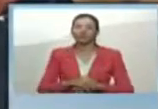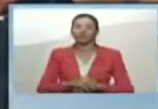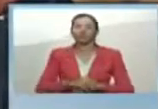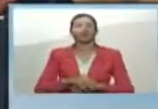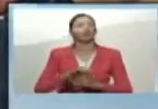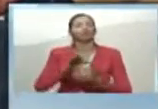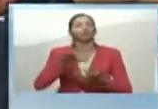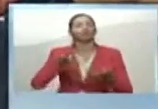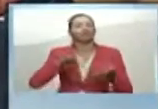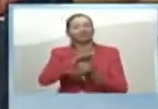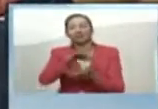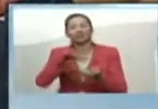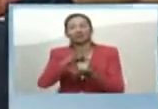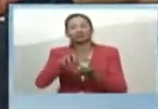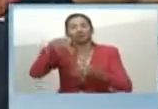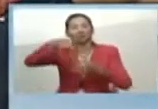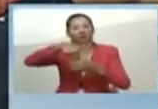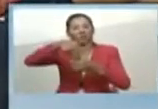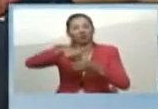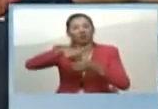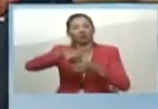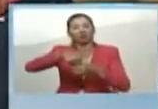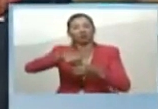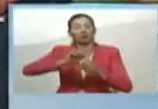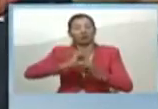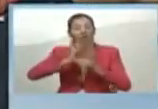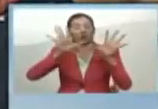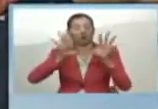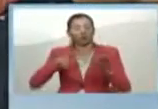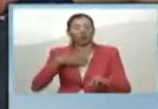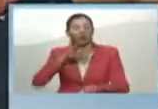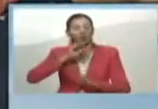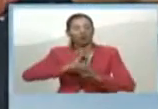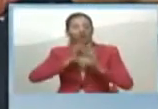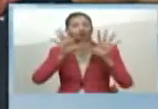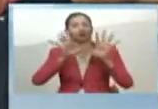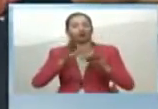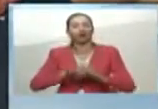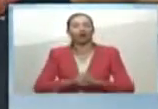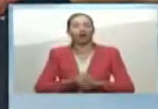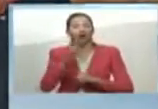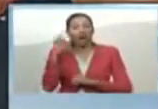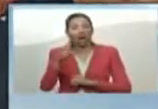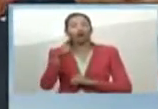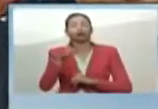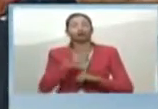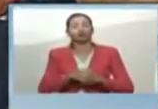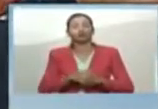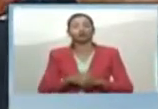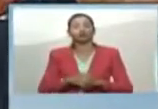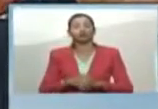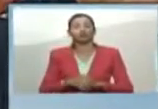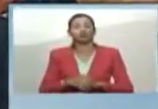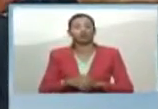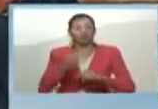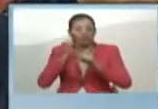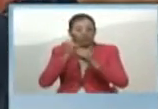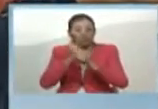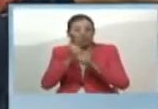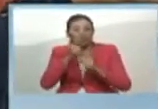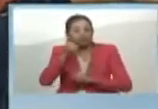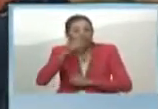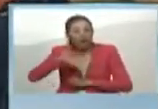crisis petrolera, vamos a hablar claro que es así, y ahí hay una hazaña de nuestro pueblo.